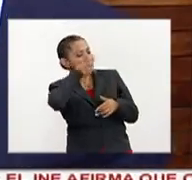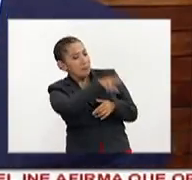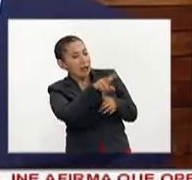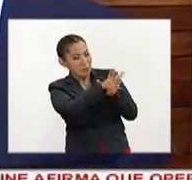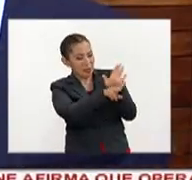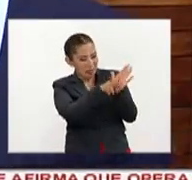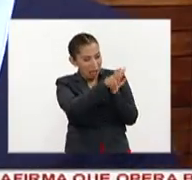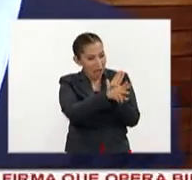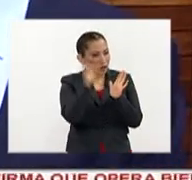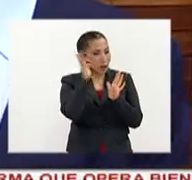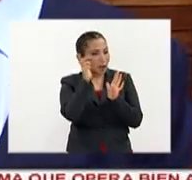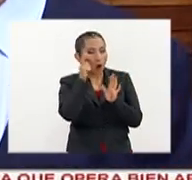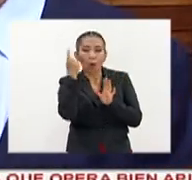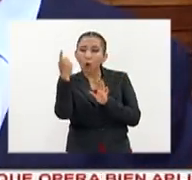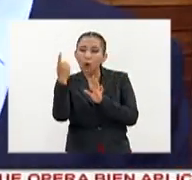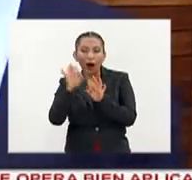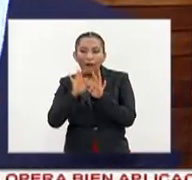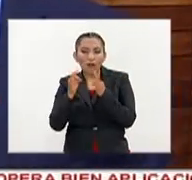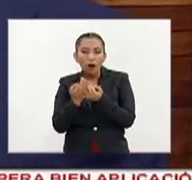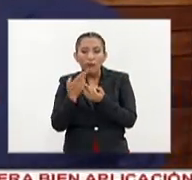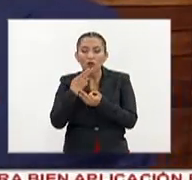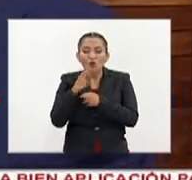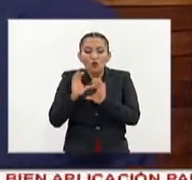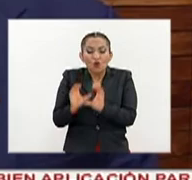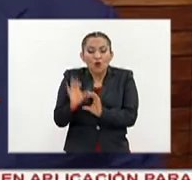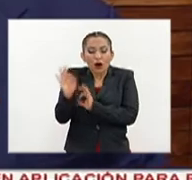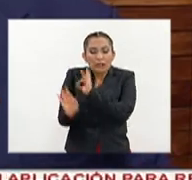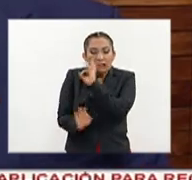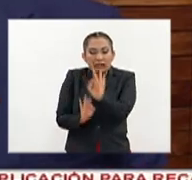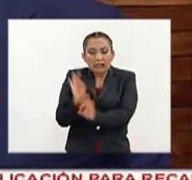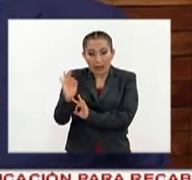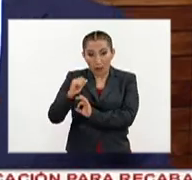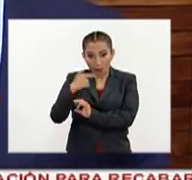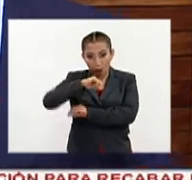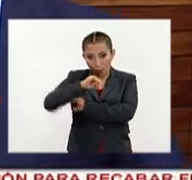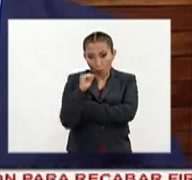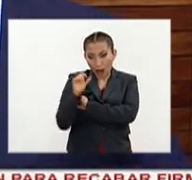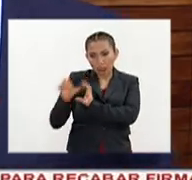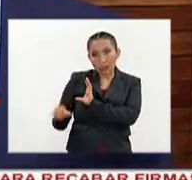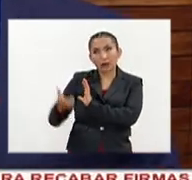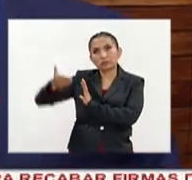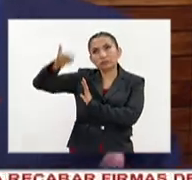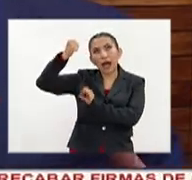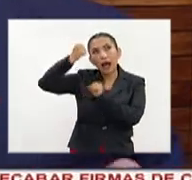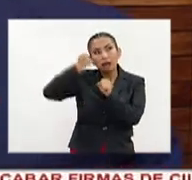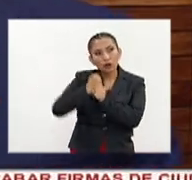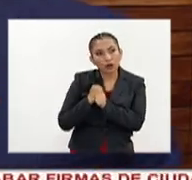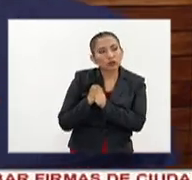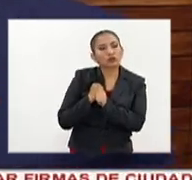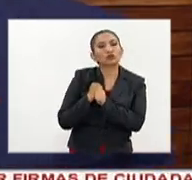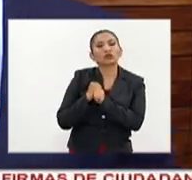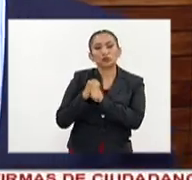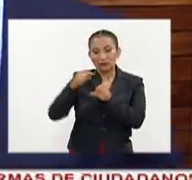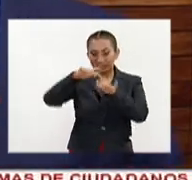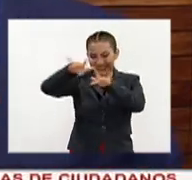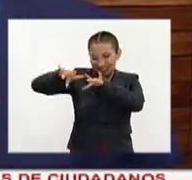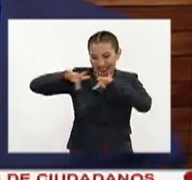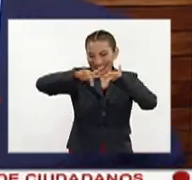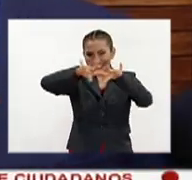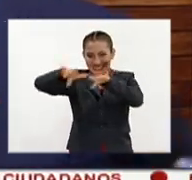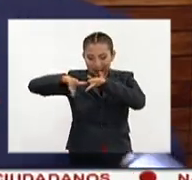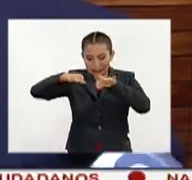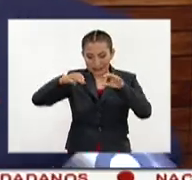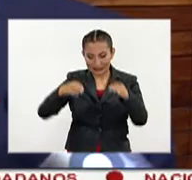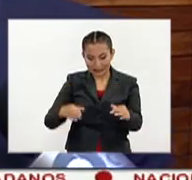de conservarlo, digamos que los respaldos que conocimos hasta hace unos años, la cinta